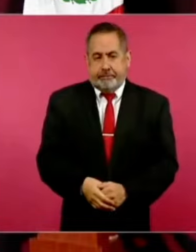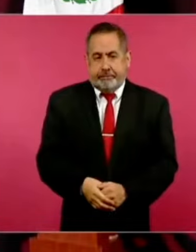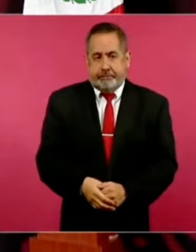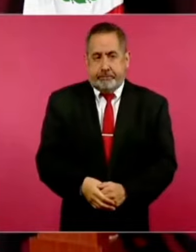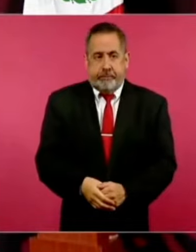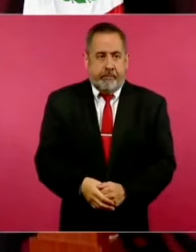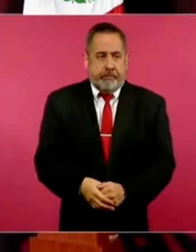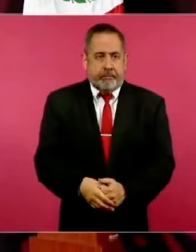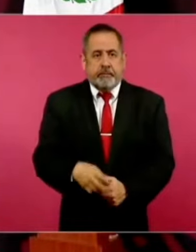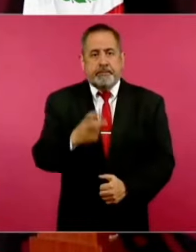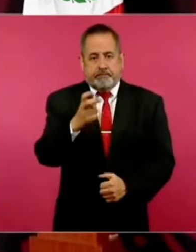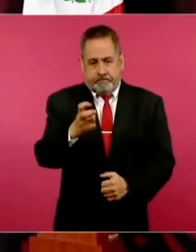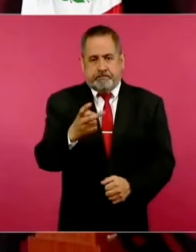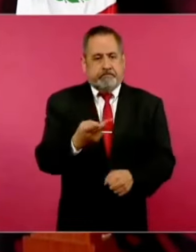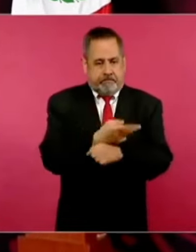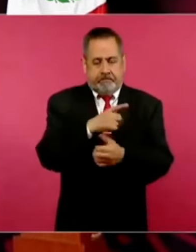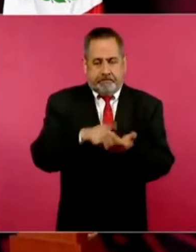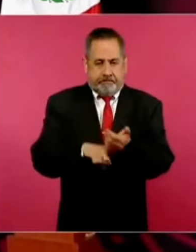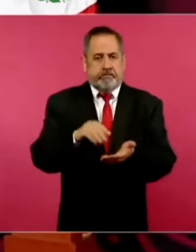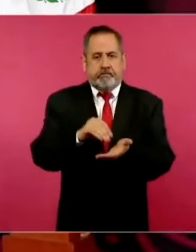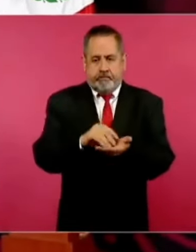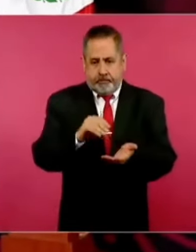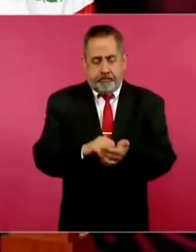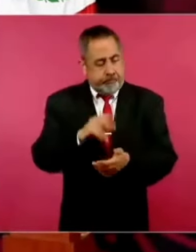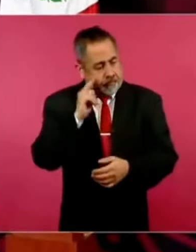Entonces, eso es lo que está sucediendo.